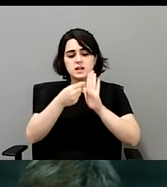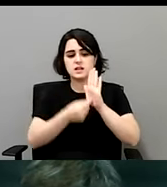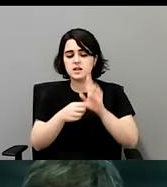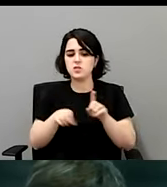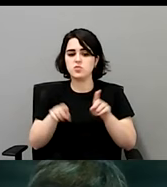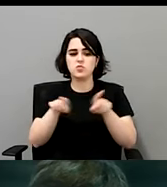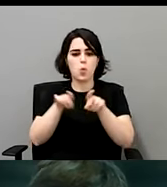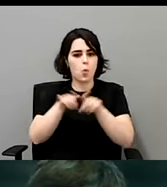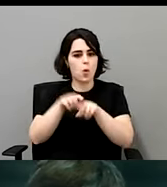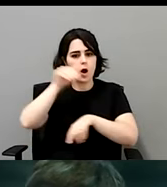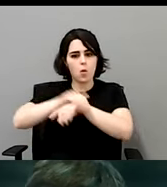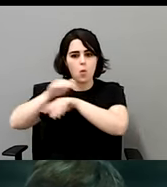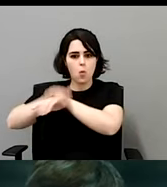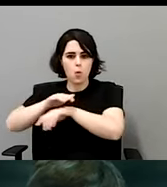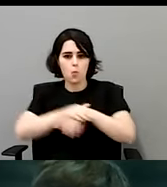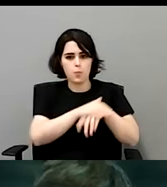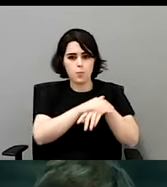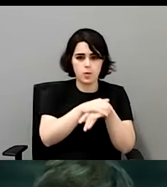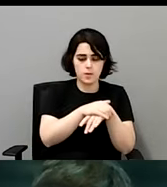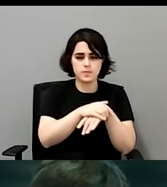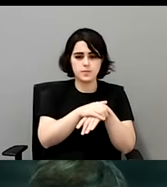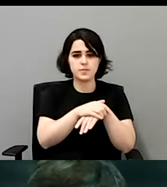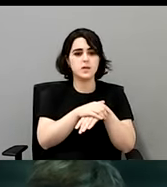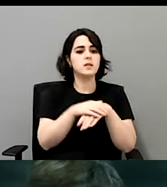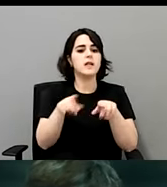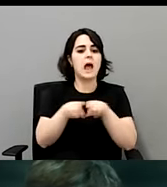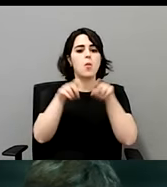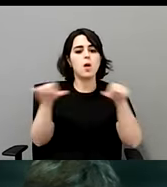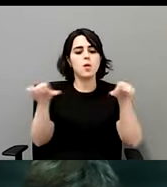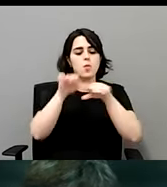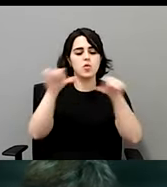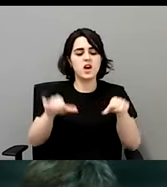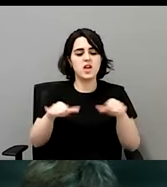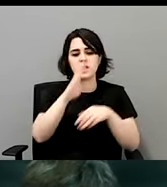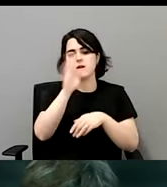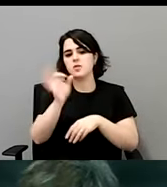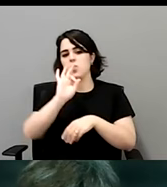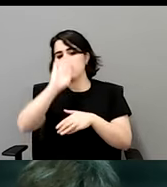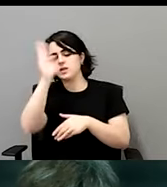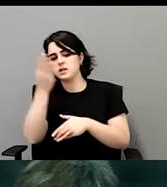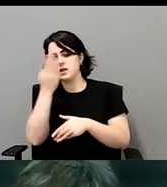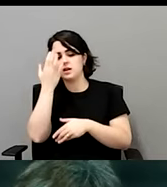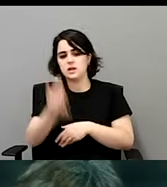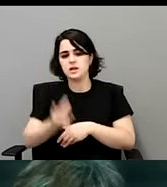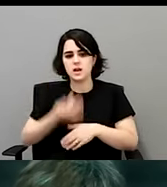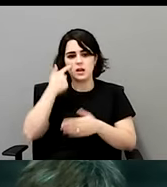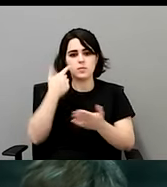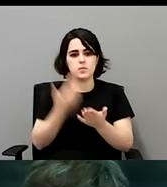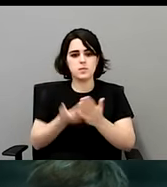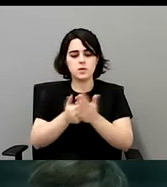otra. Y, por supuesto, en la documentación para justificar la